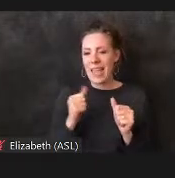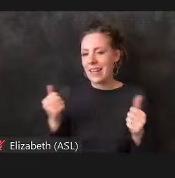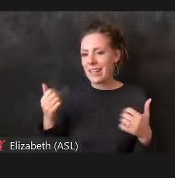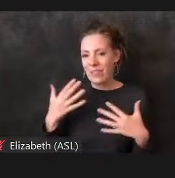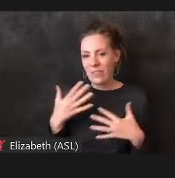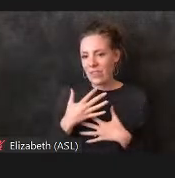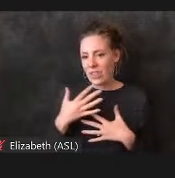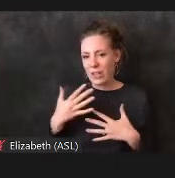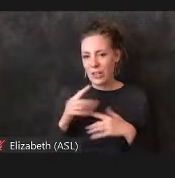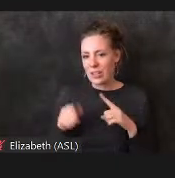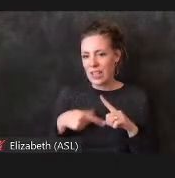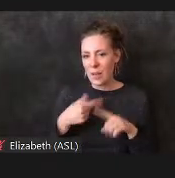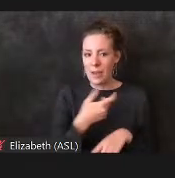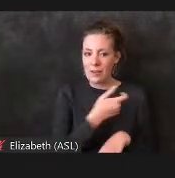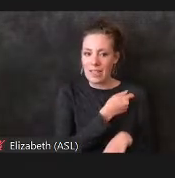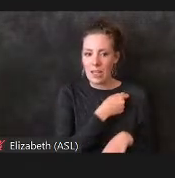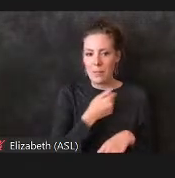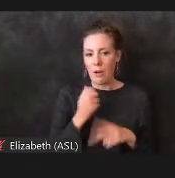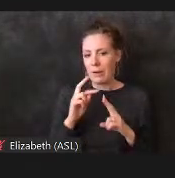también.